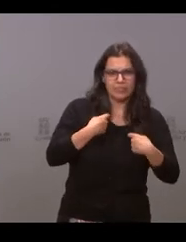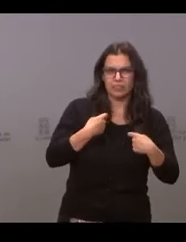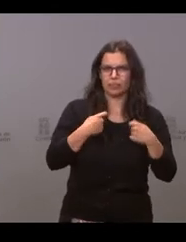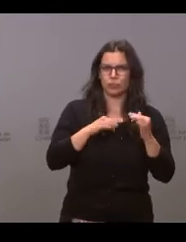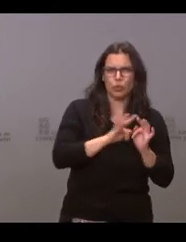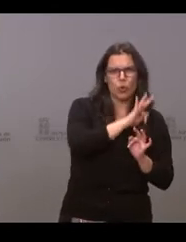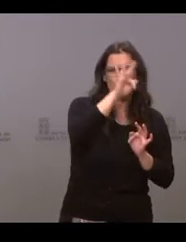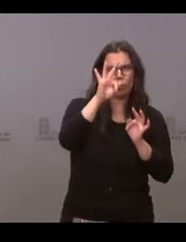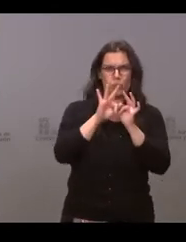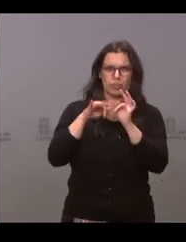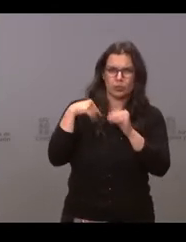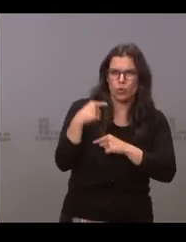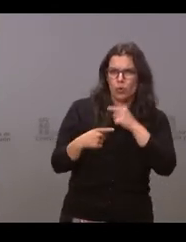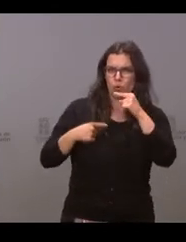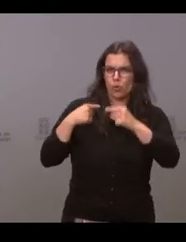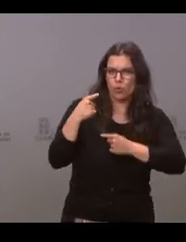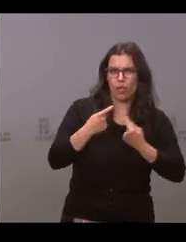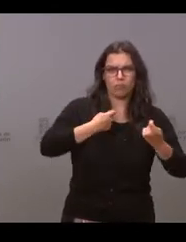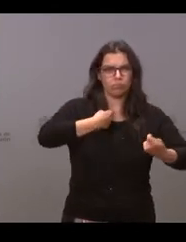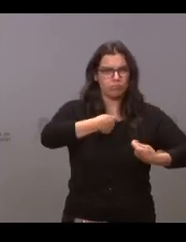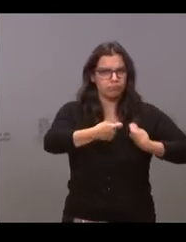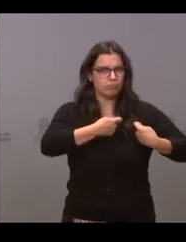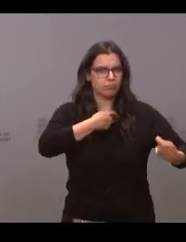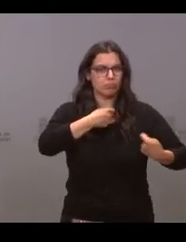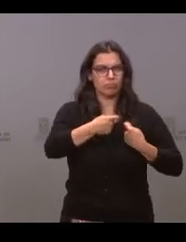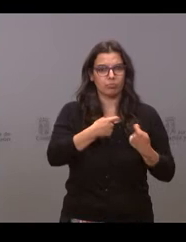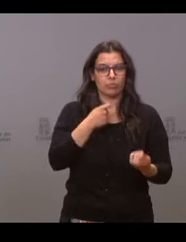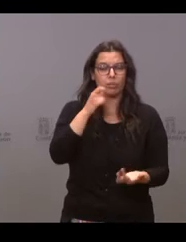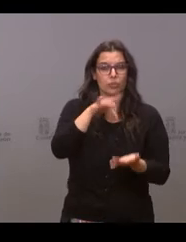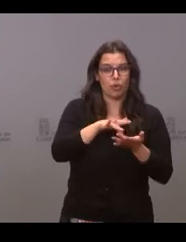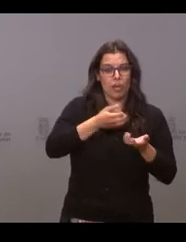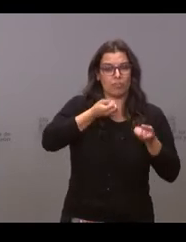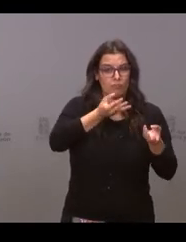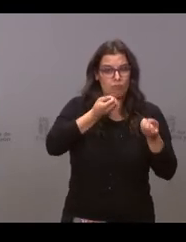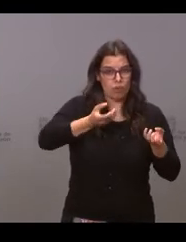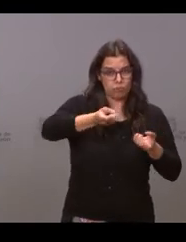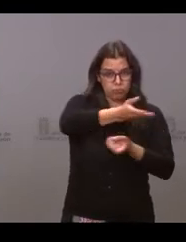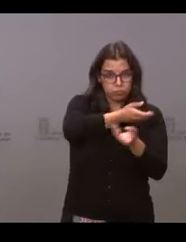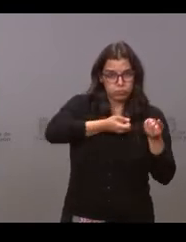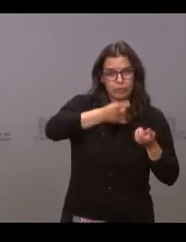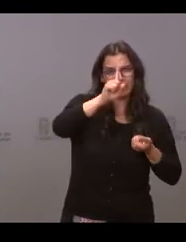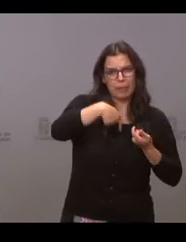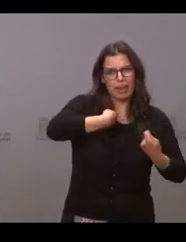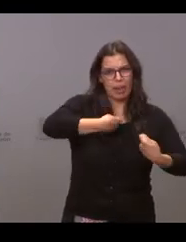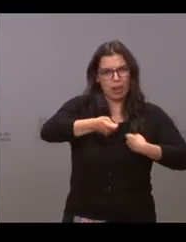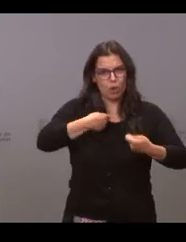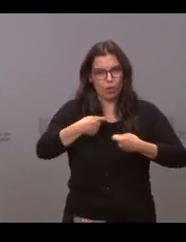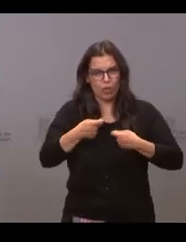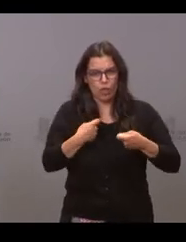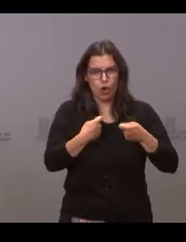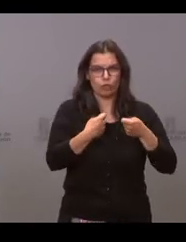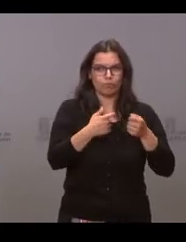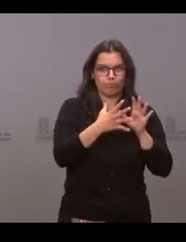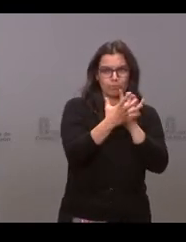noche donde ha habido no solamente información sino negociación concertación